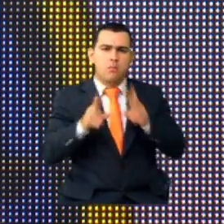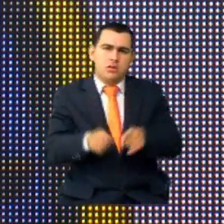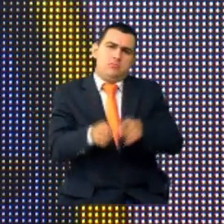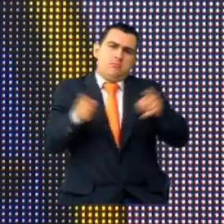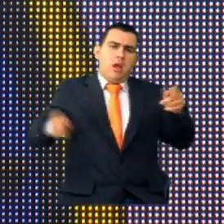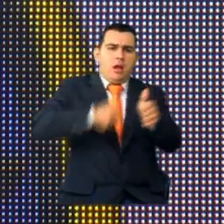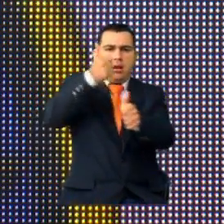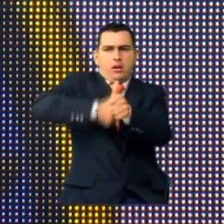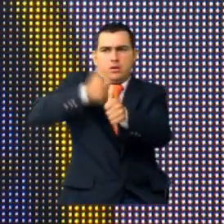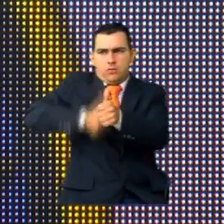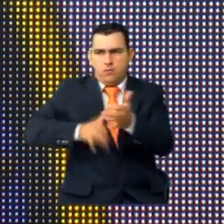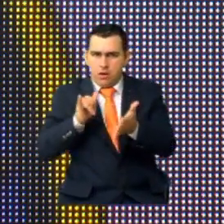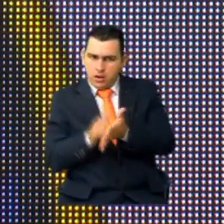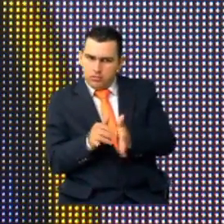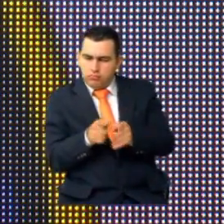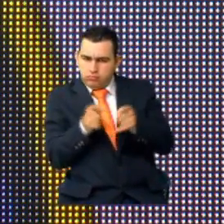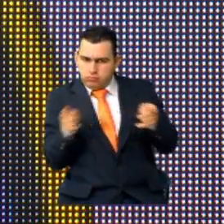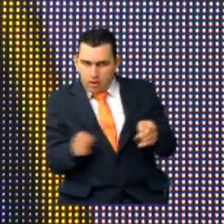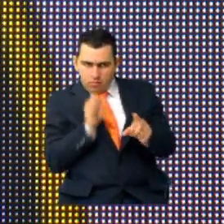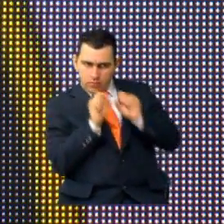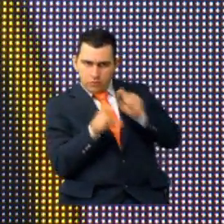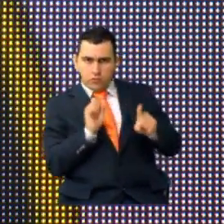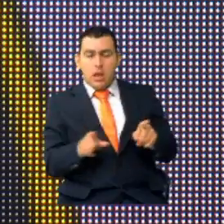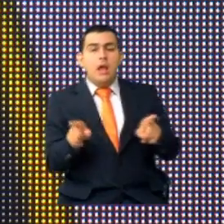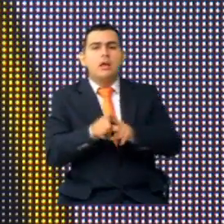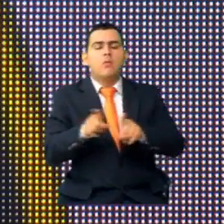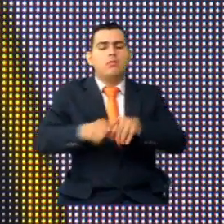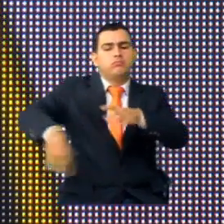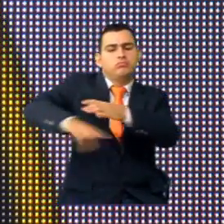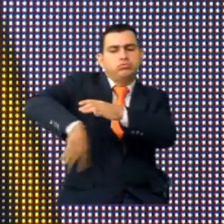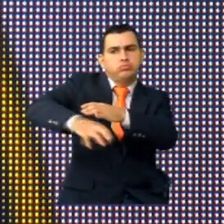los periodistas le formulen. Asimismo, el sorteo